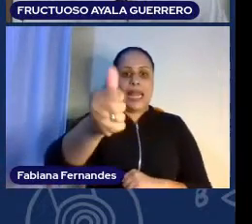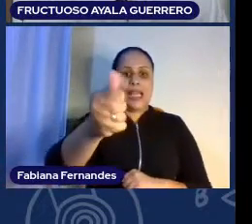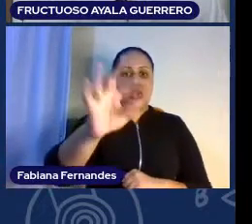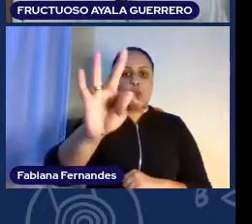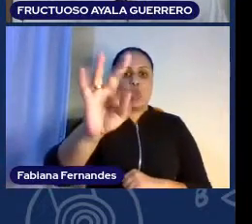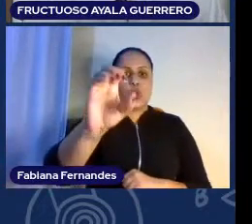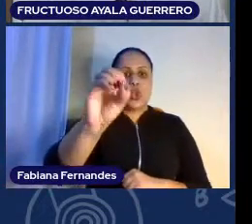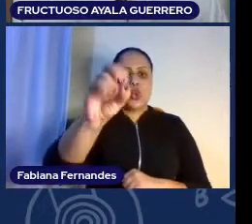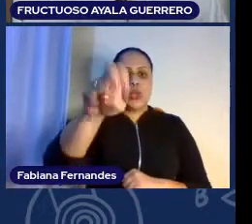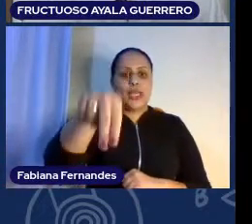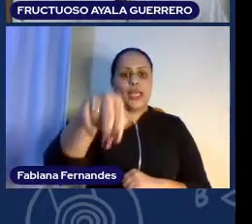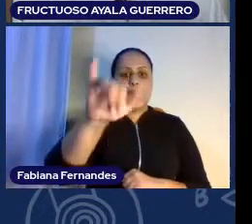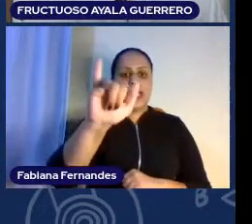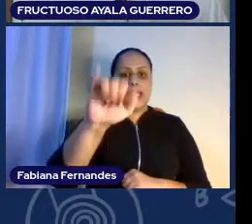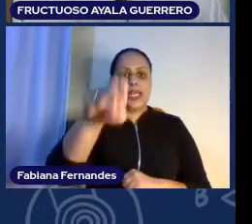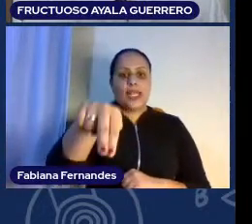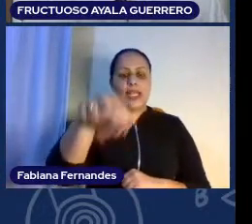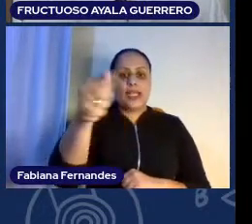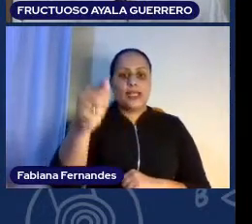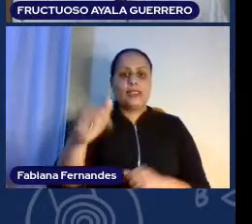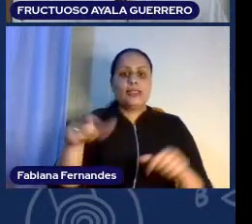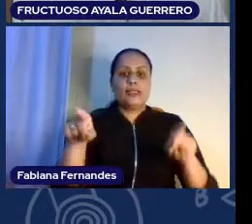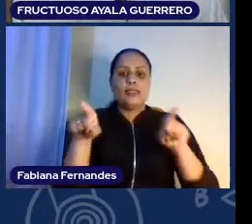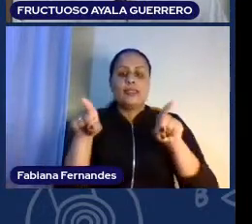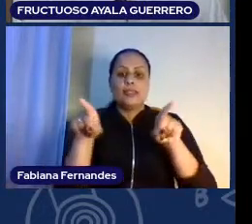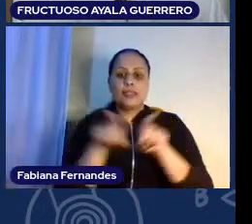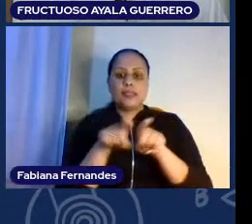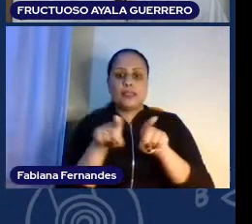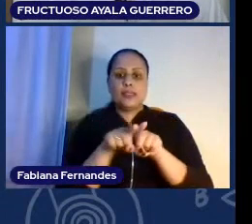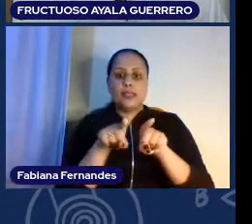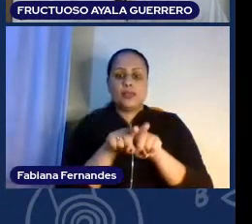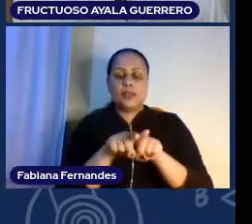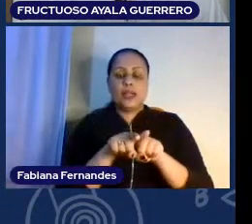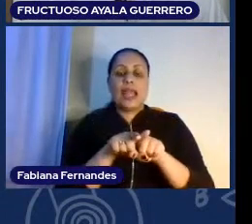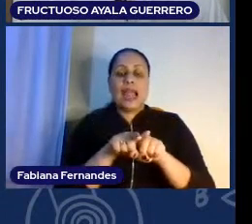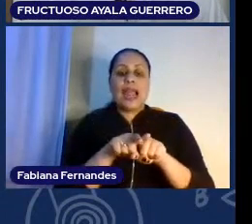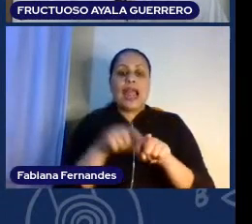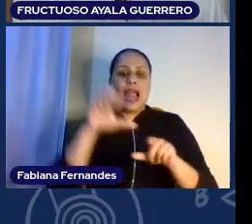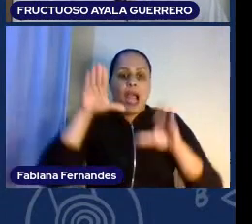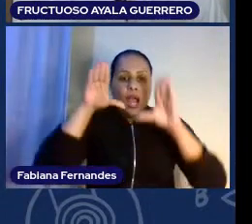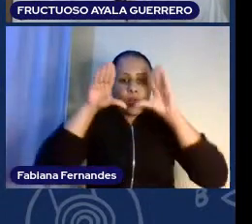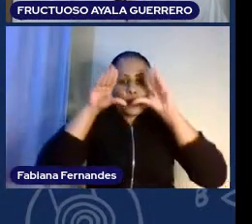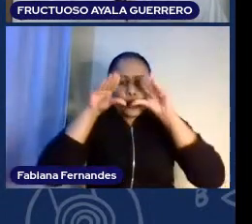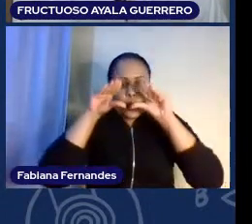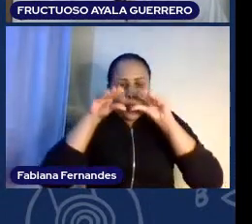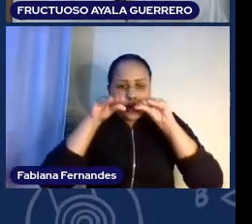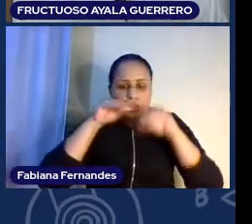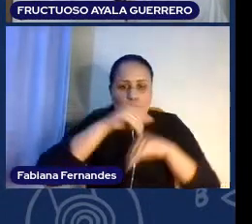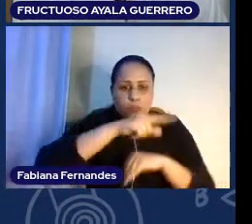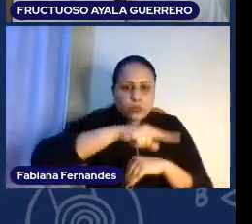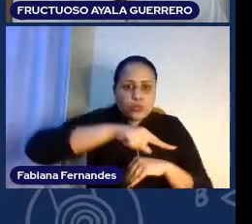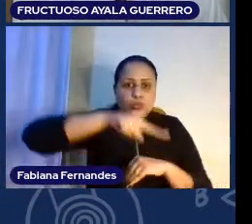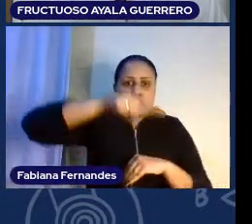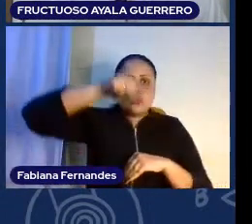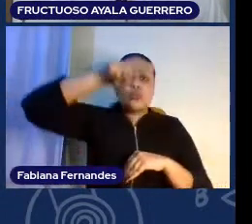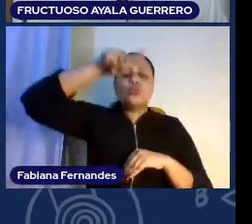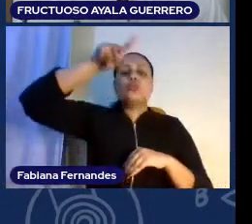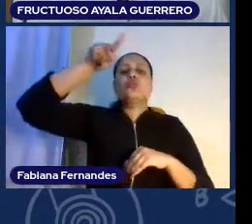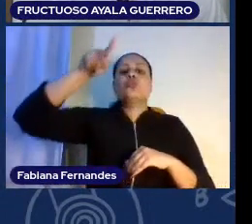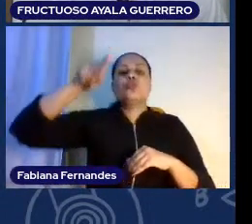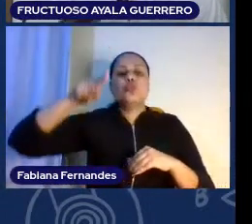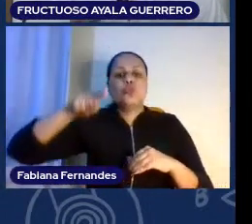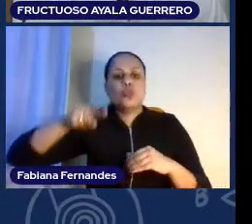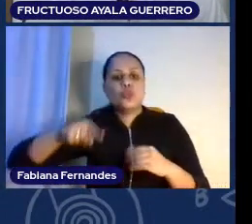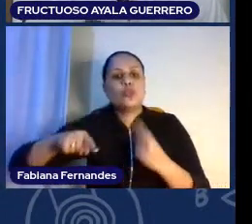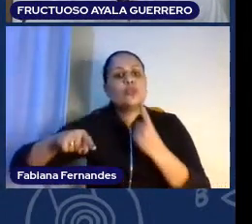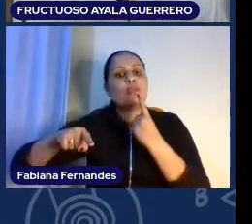al atardecer, en la noche, incrementa poco a poco la cantidad de liberación. Y esa es la señal